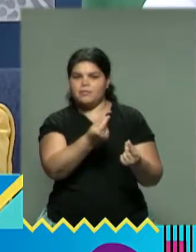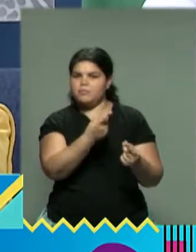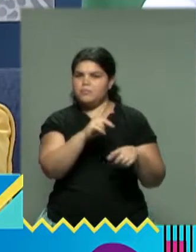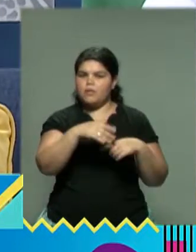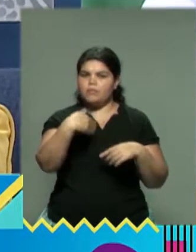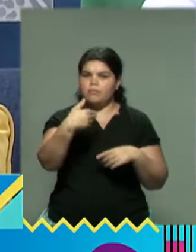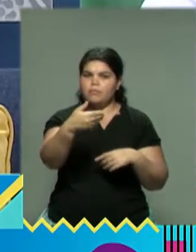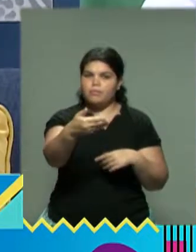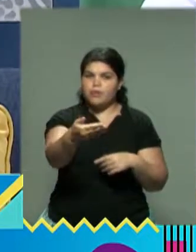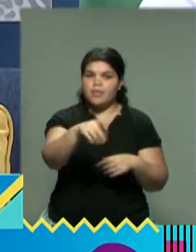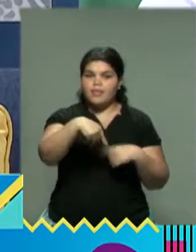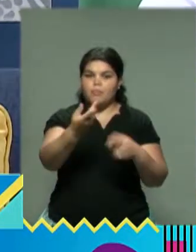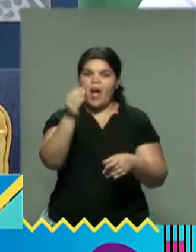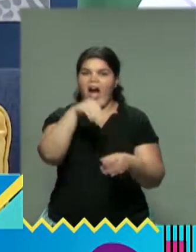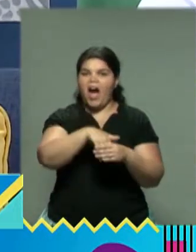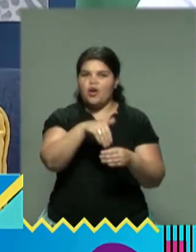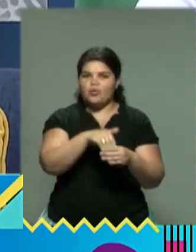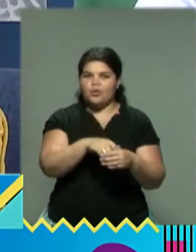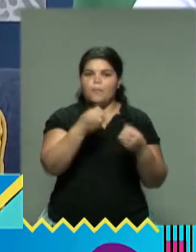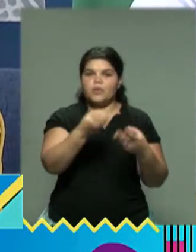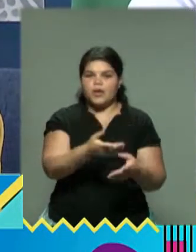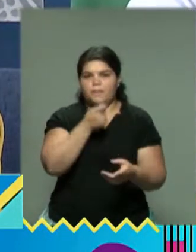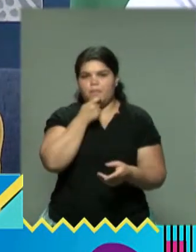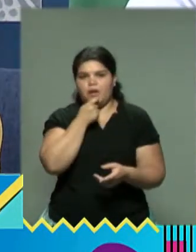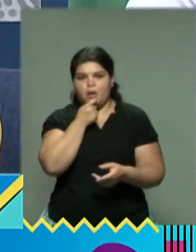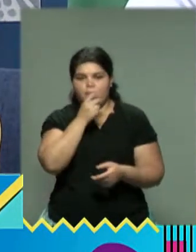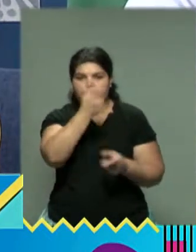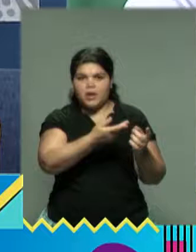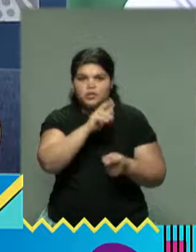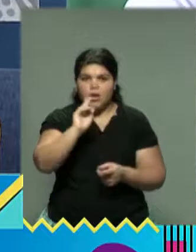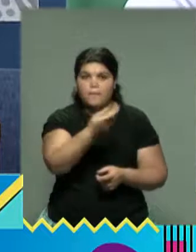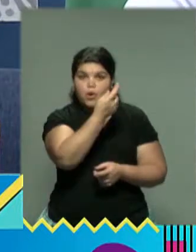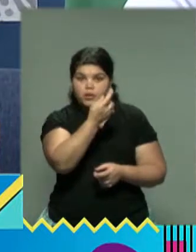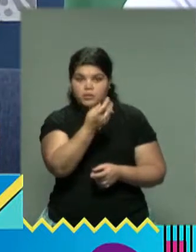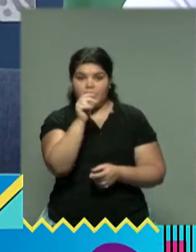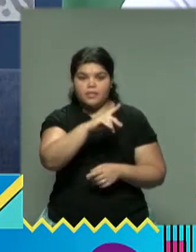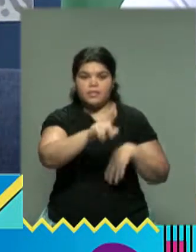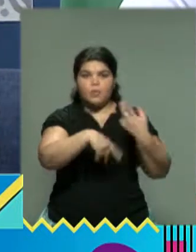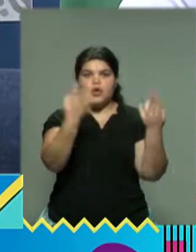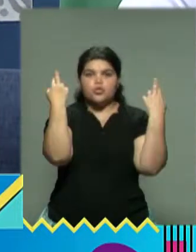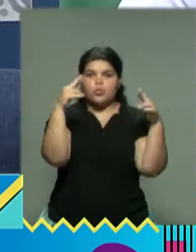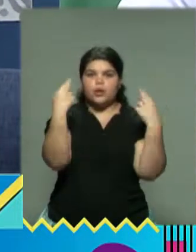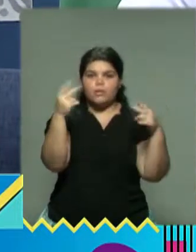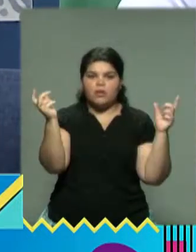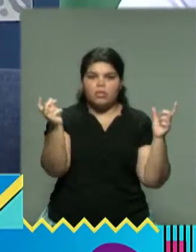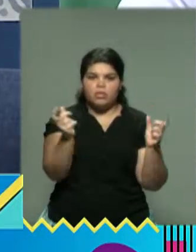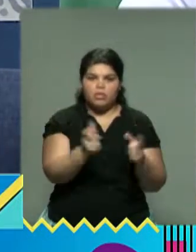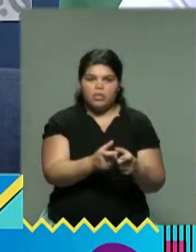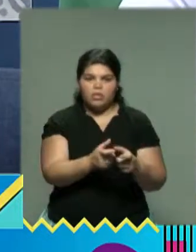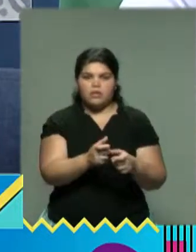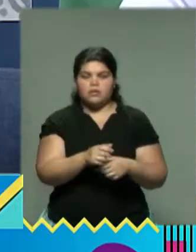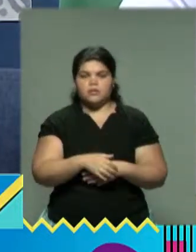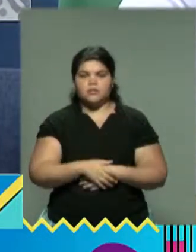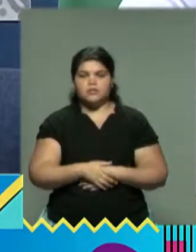porque en un caso de muerte o en algo parecido hay pérdida de turismo, más riesgo de